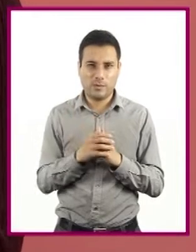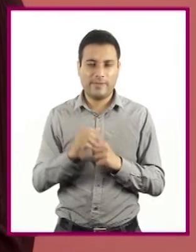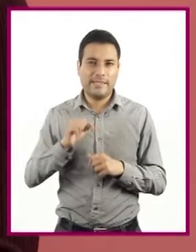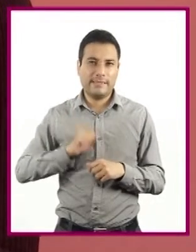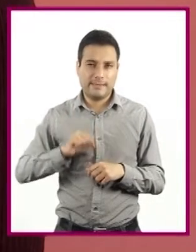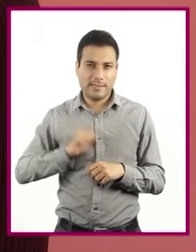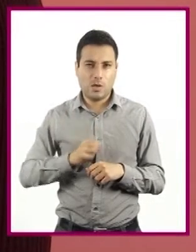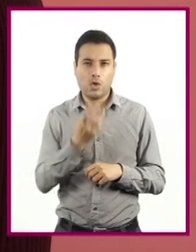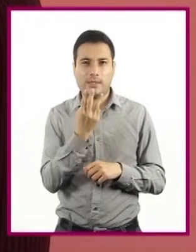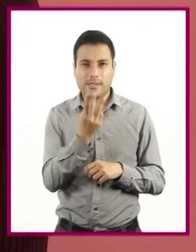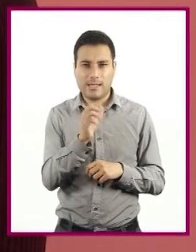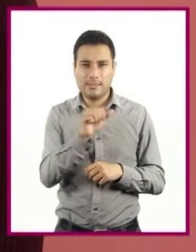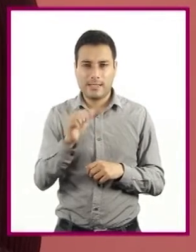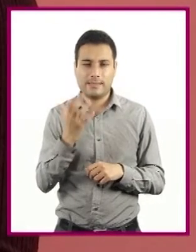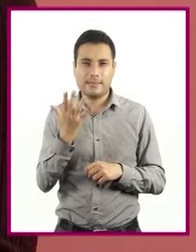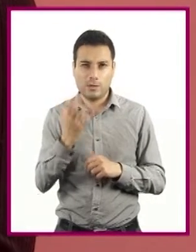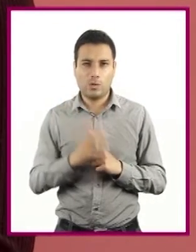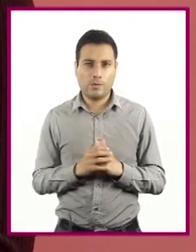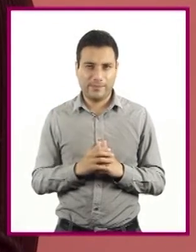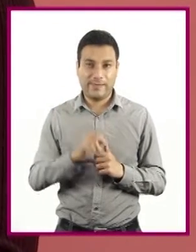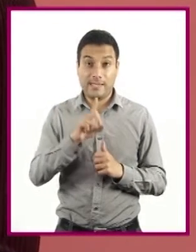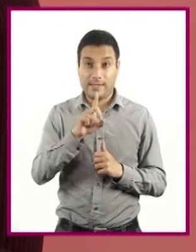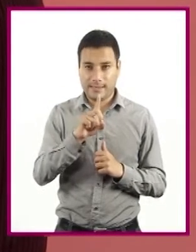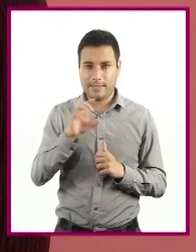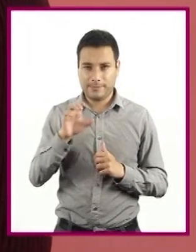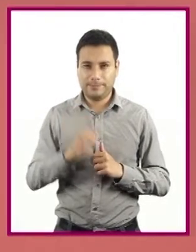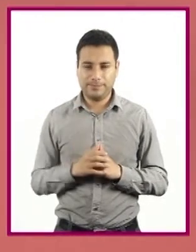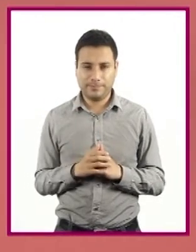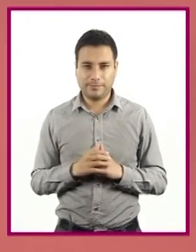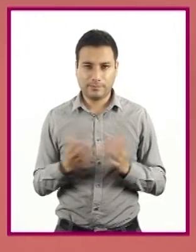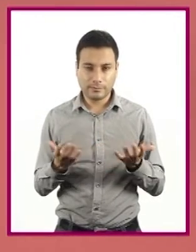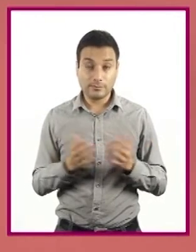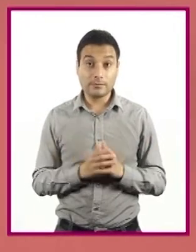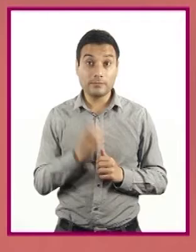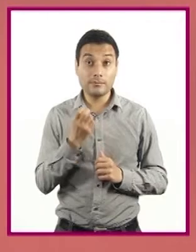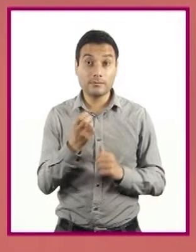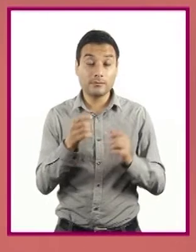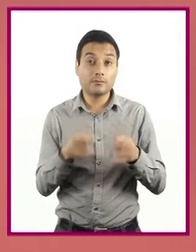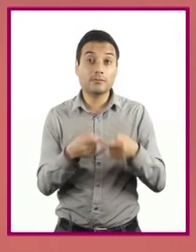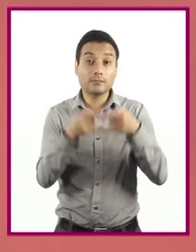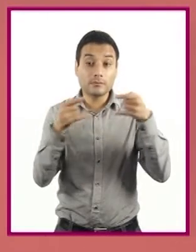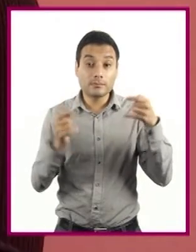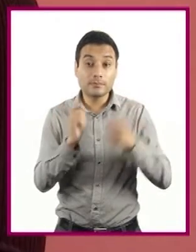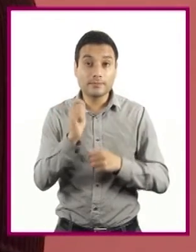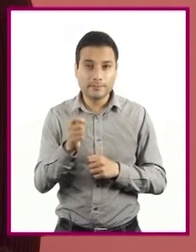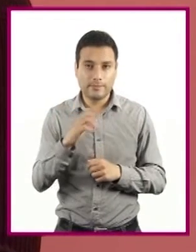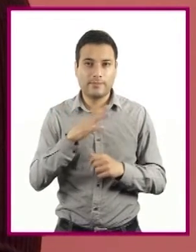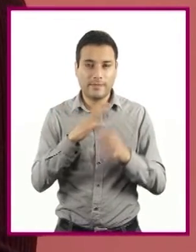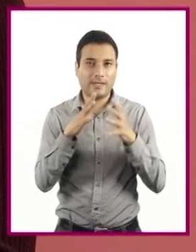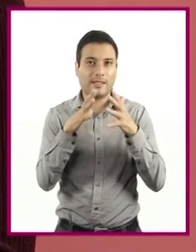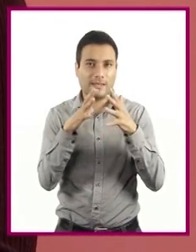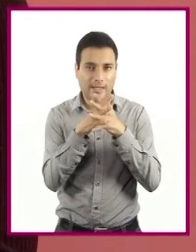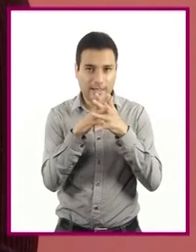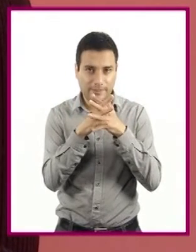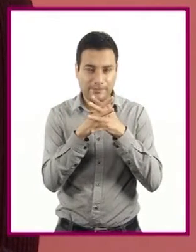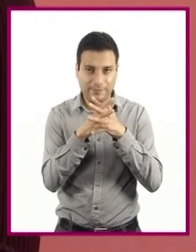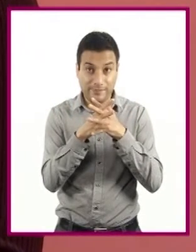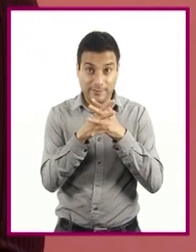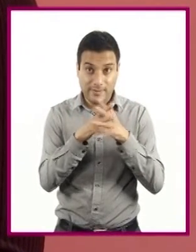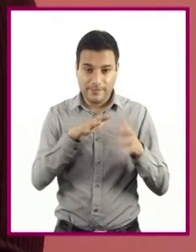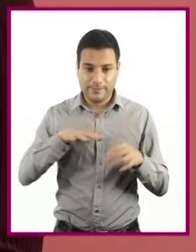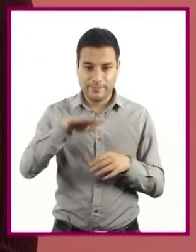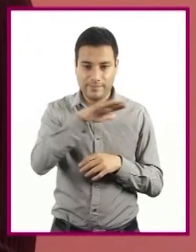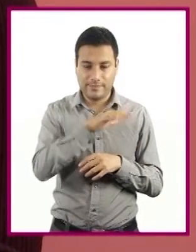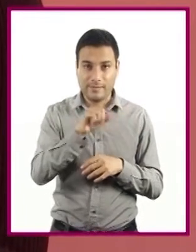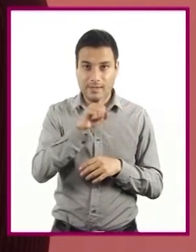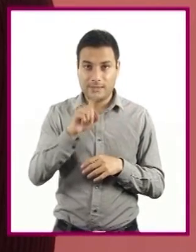a 5 de nuestra era. La anécdota contenida en la crónica nos cuenta de una batalla donde el estado de Jin fue atacado